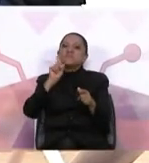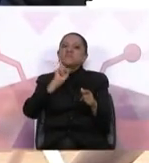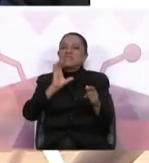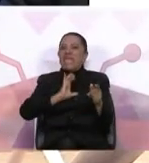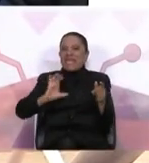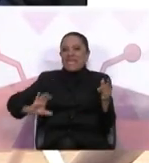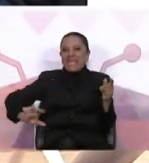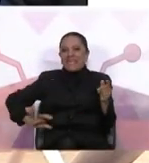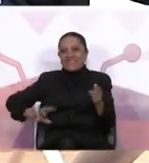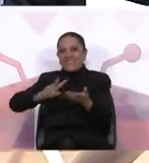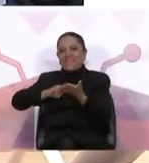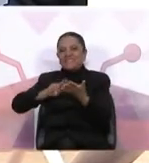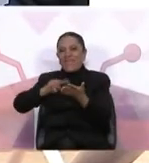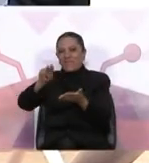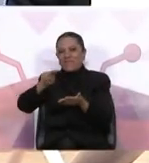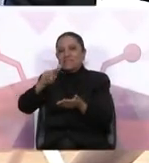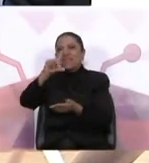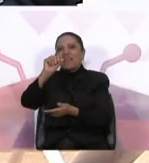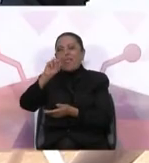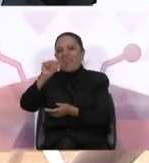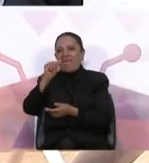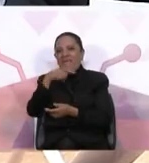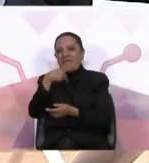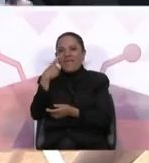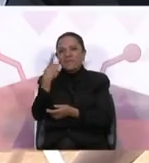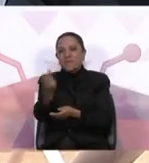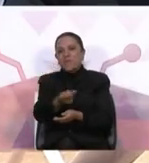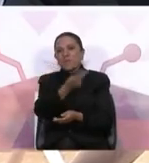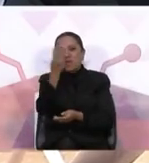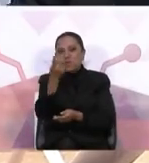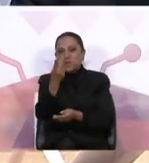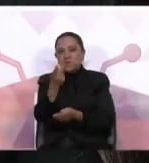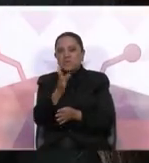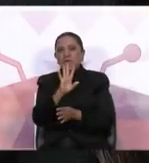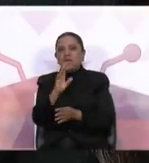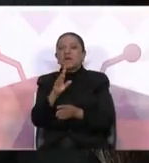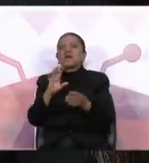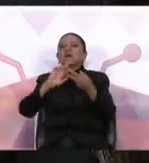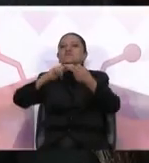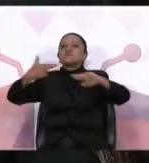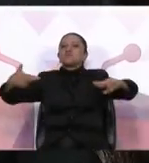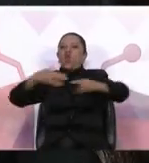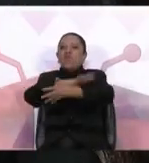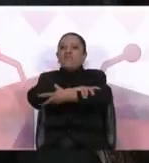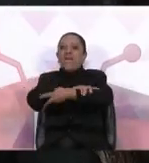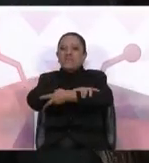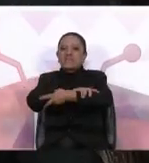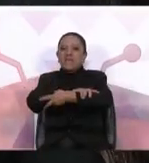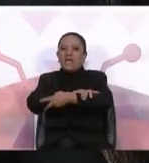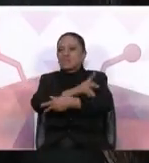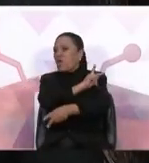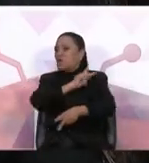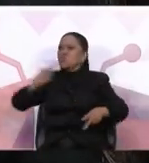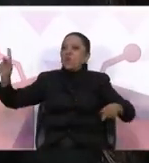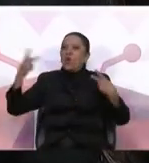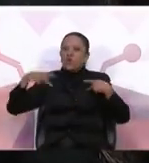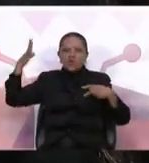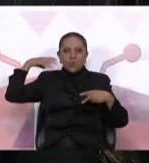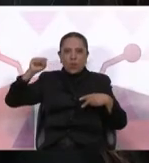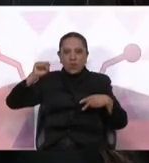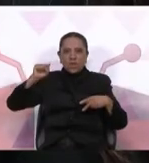nadie a luz dar a chávez candidata solidaridad entre todos los morelenses pasatiempo favorito